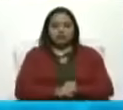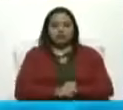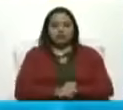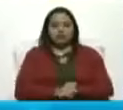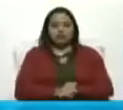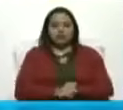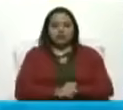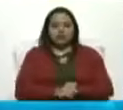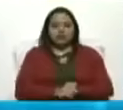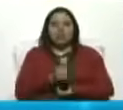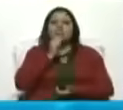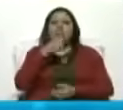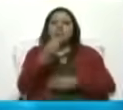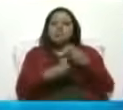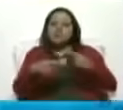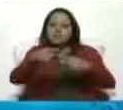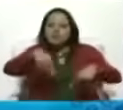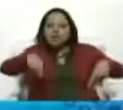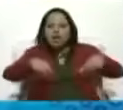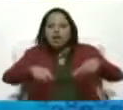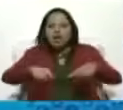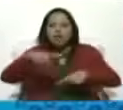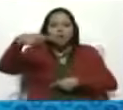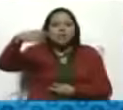¿Quién se hizo PCR aquí?